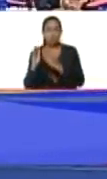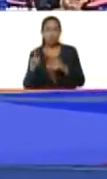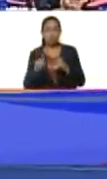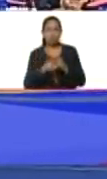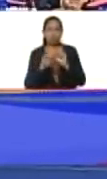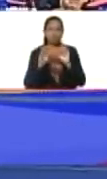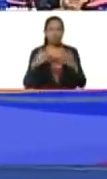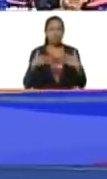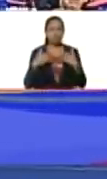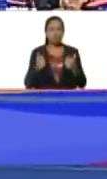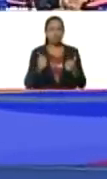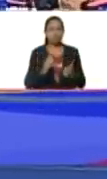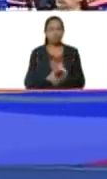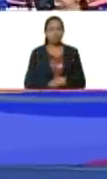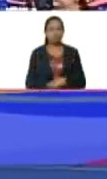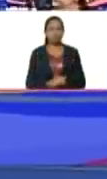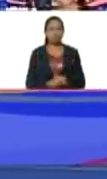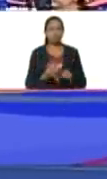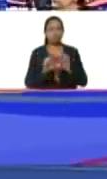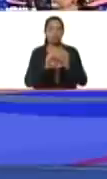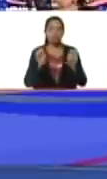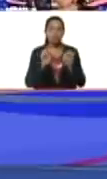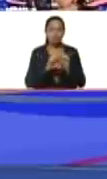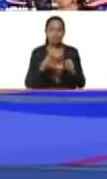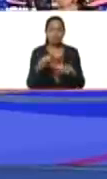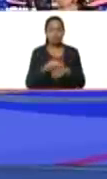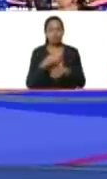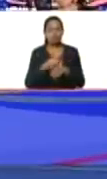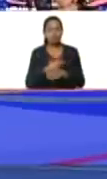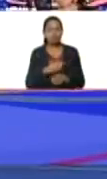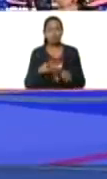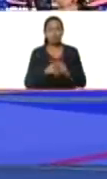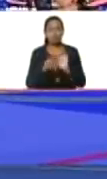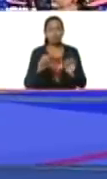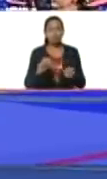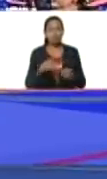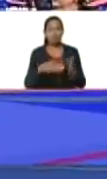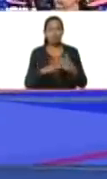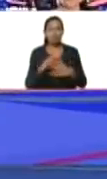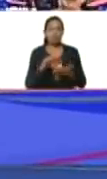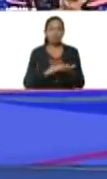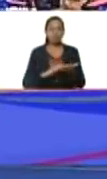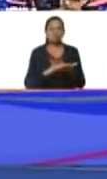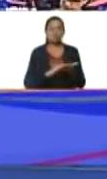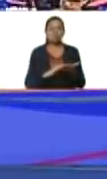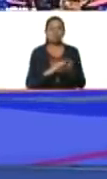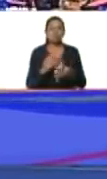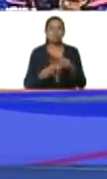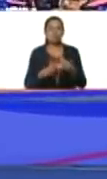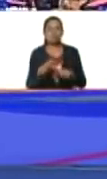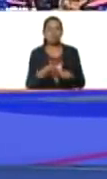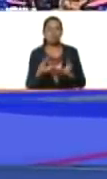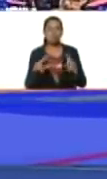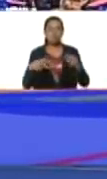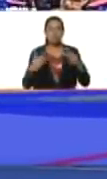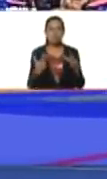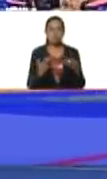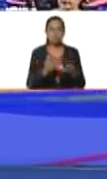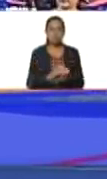de salud, de educación. Un gobierno para las soluciones creativas,